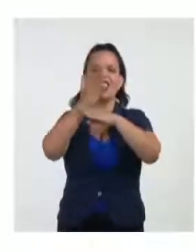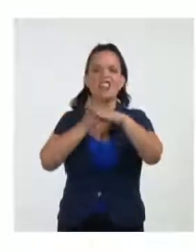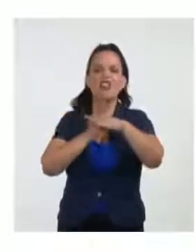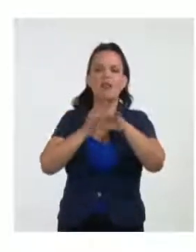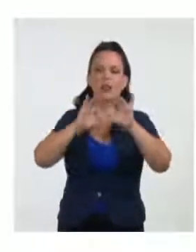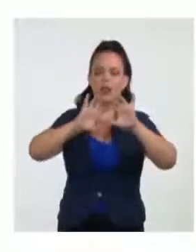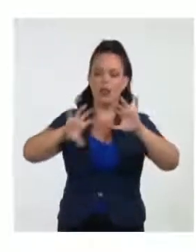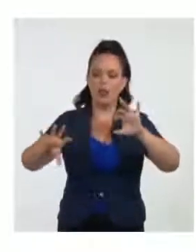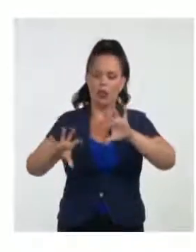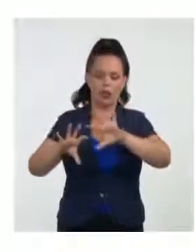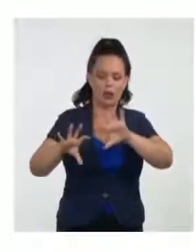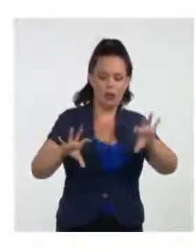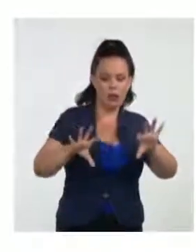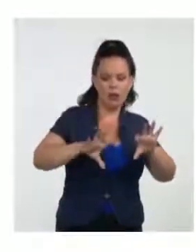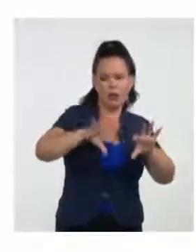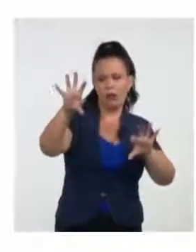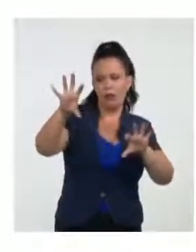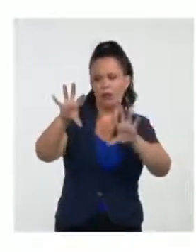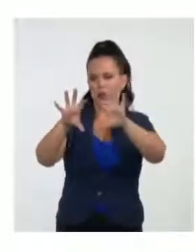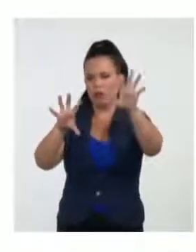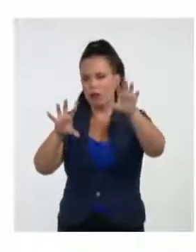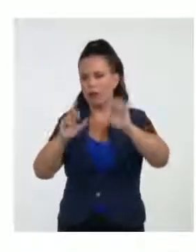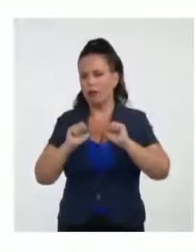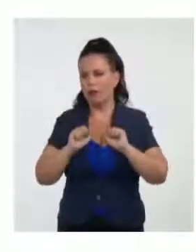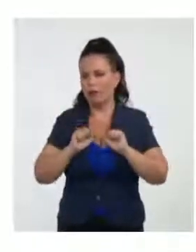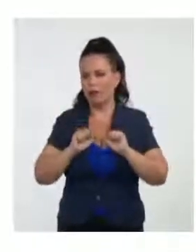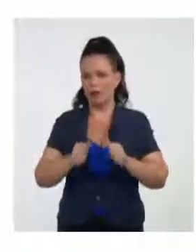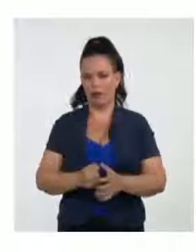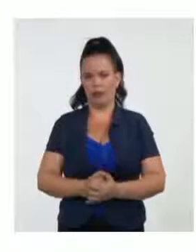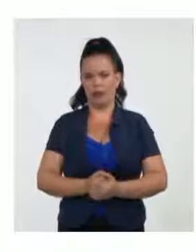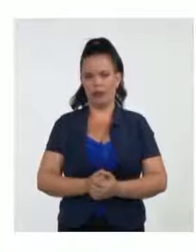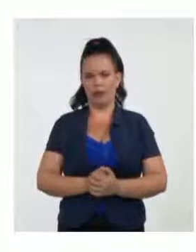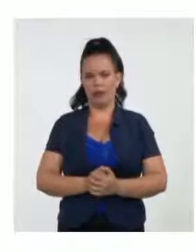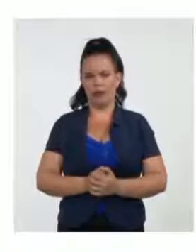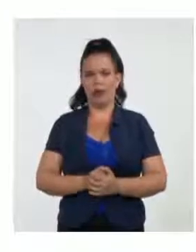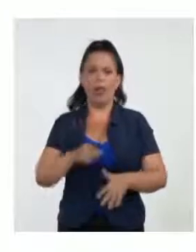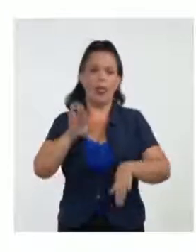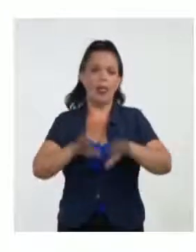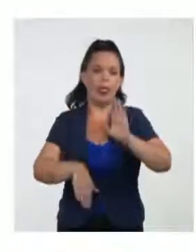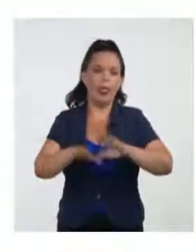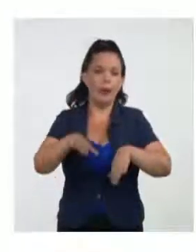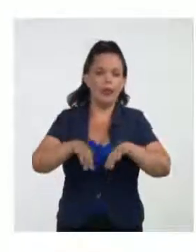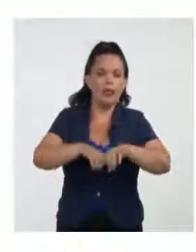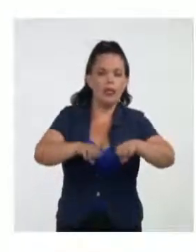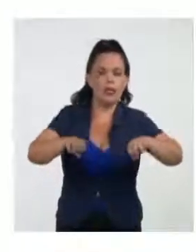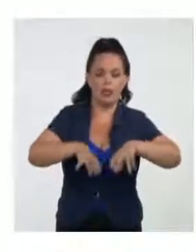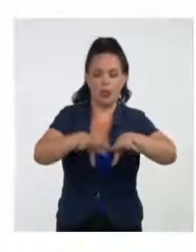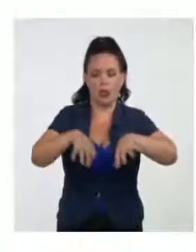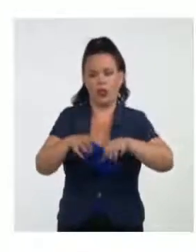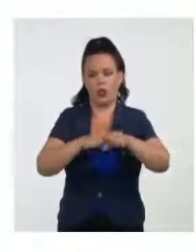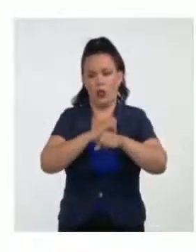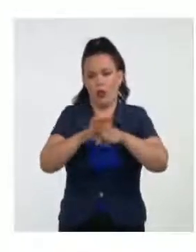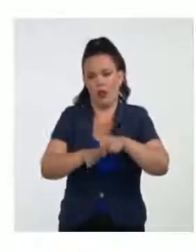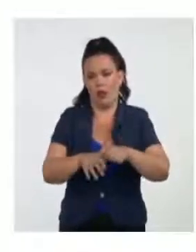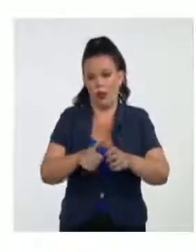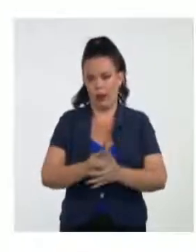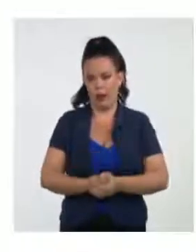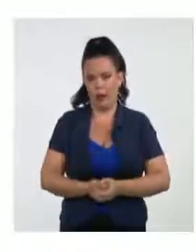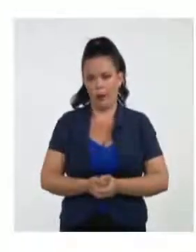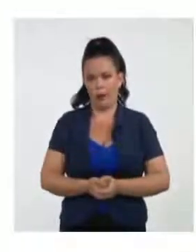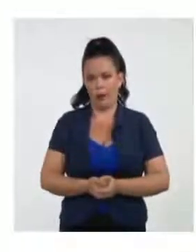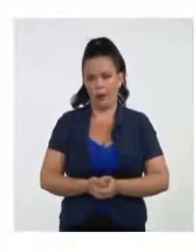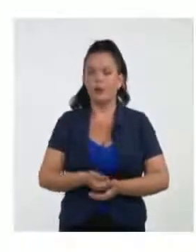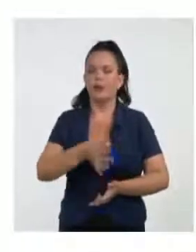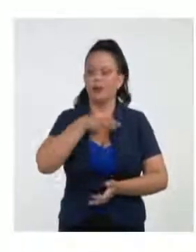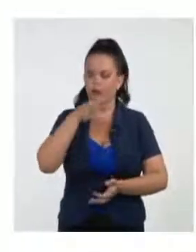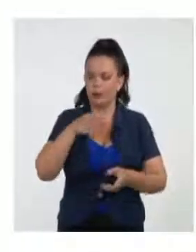en estados, es decir, en una posición con respecto a la epidemia. Y bueno, nosotros aquí, para simplificar, hemos considerado a